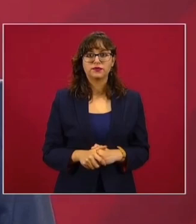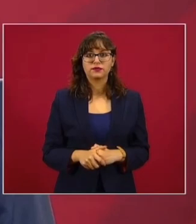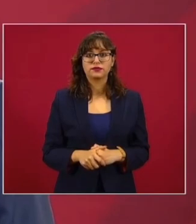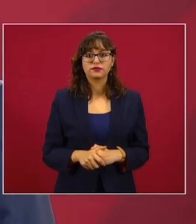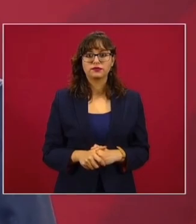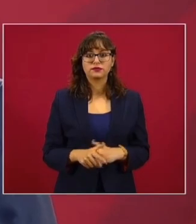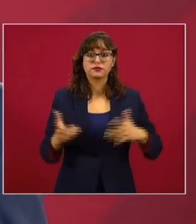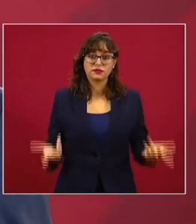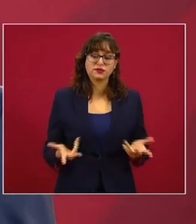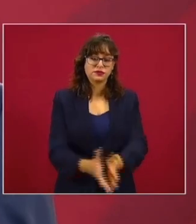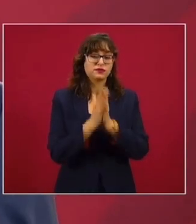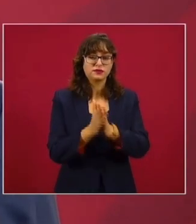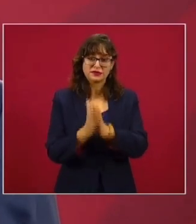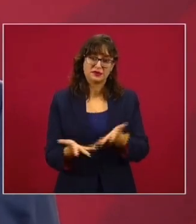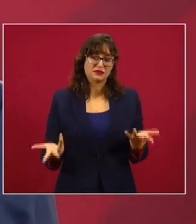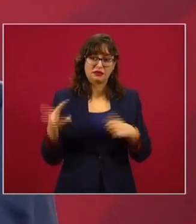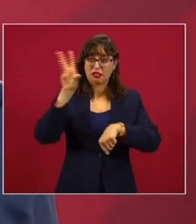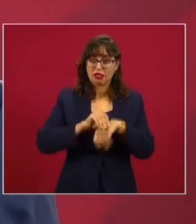Y que no se dejen manipular,